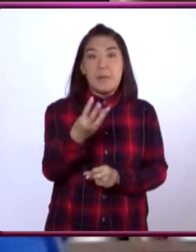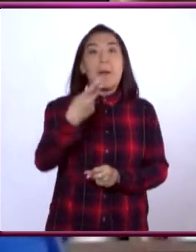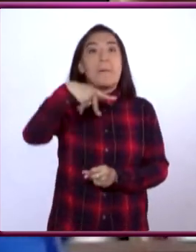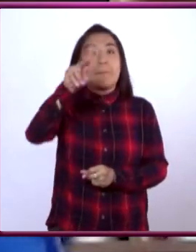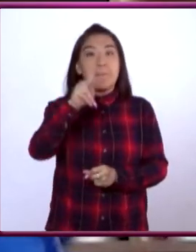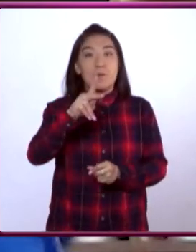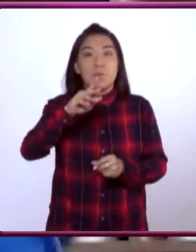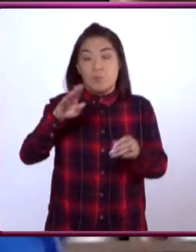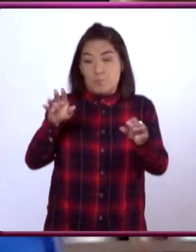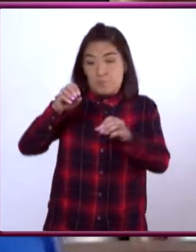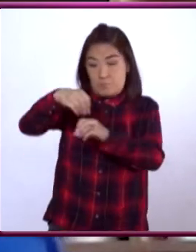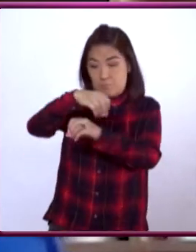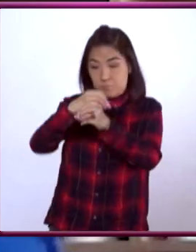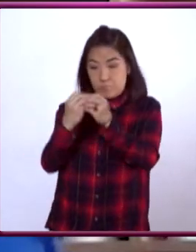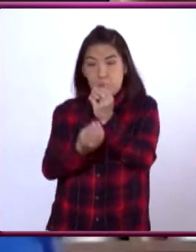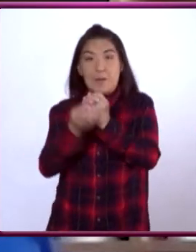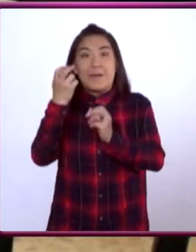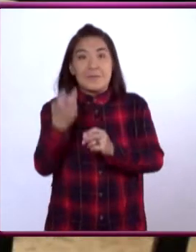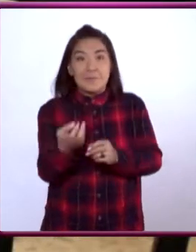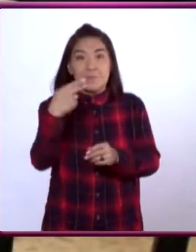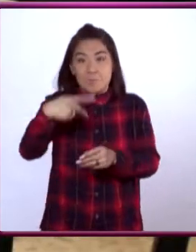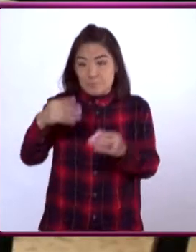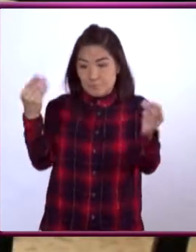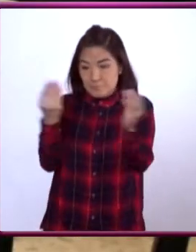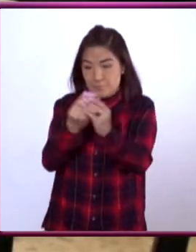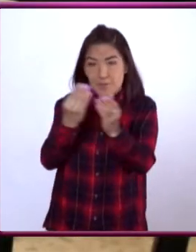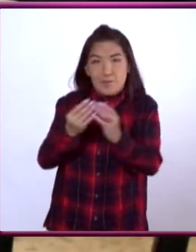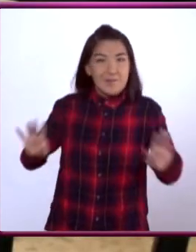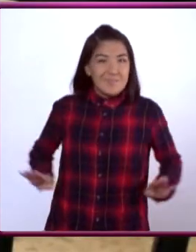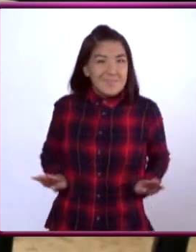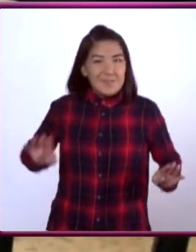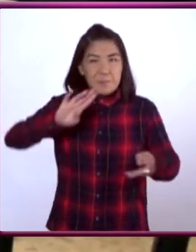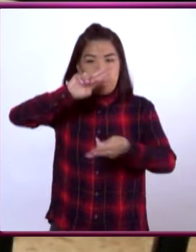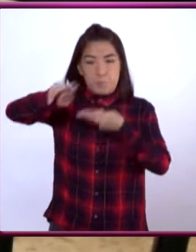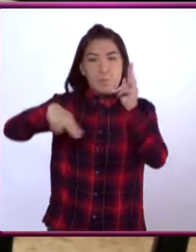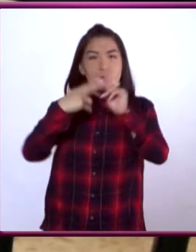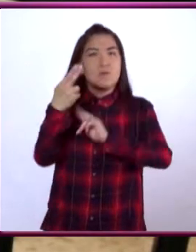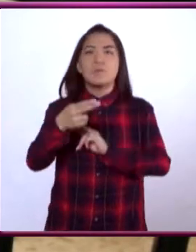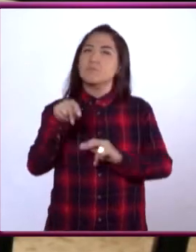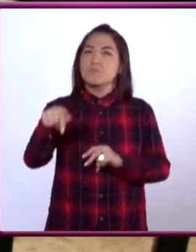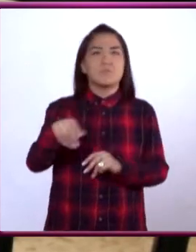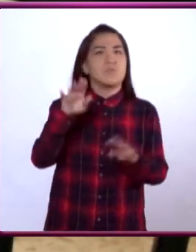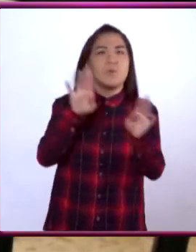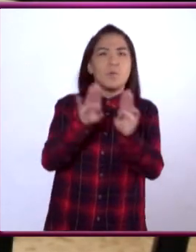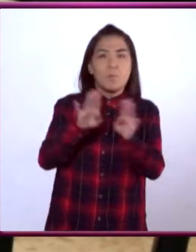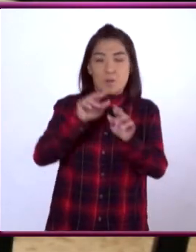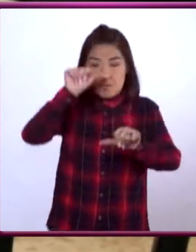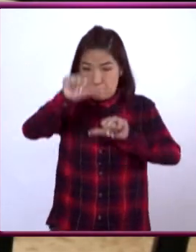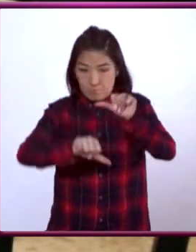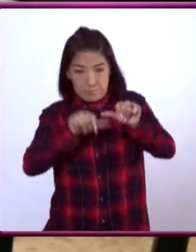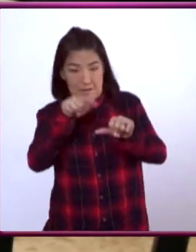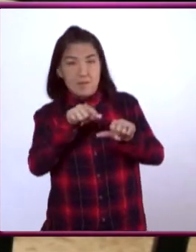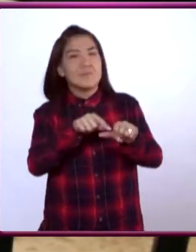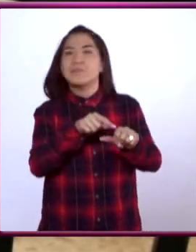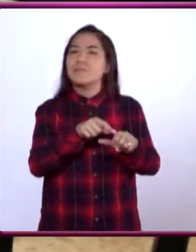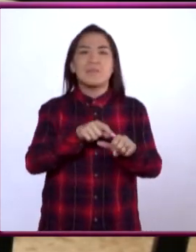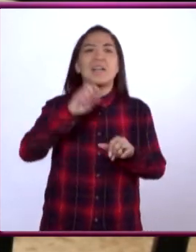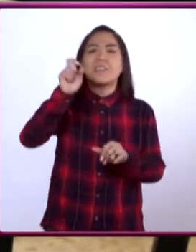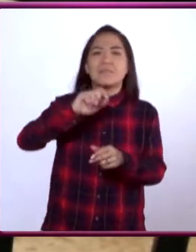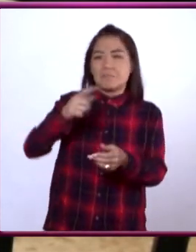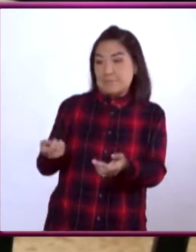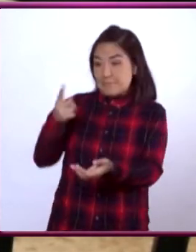pero todas esas partículas componentes del universo, muchas no están en el átomo siquiera, muchas simplemente están en el